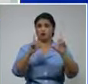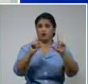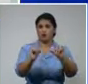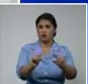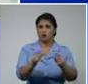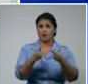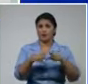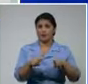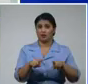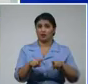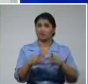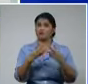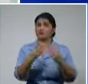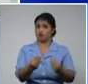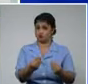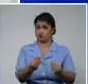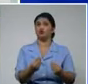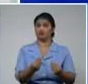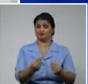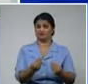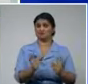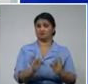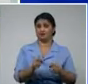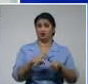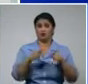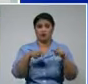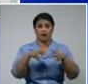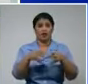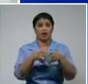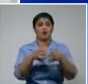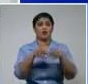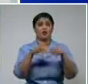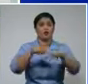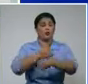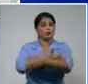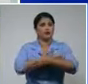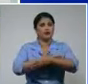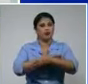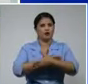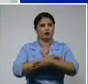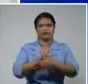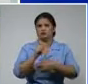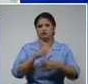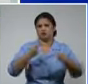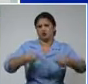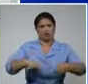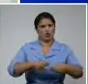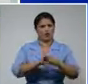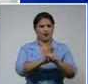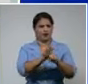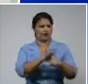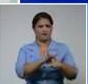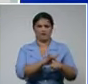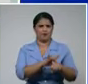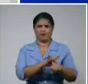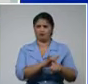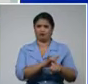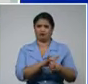alta, porque este es un grupo que no debía enfermarse por la forma en que se protege. Le sigue en